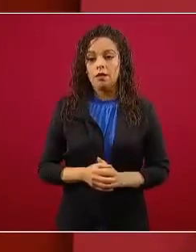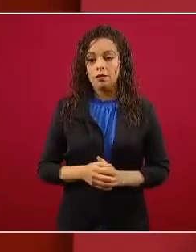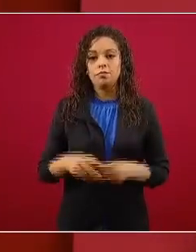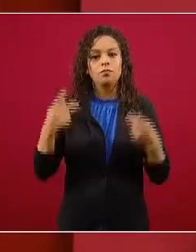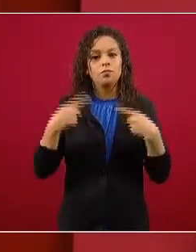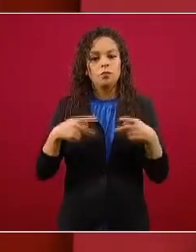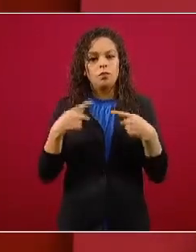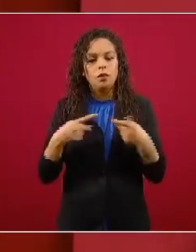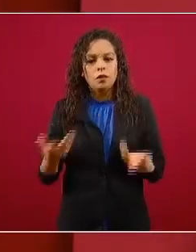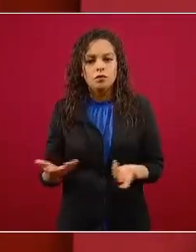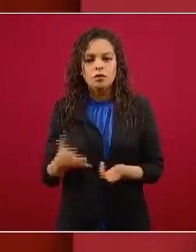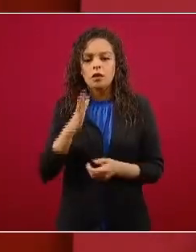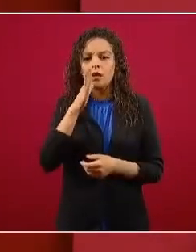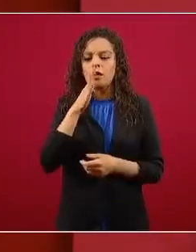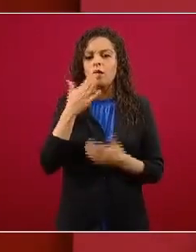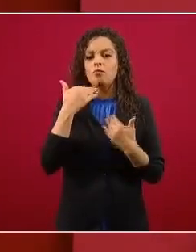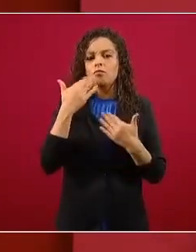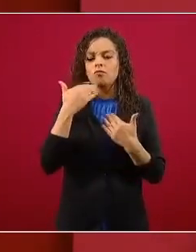tengan